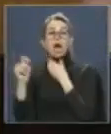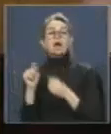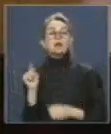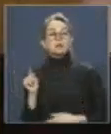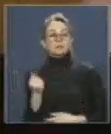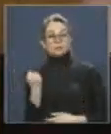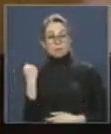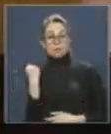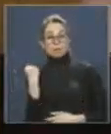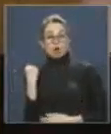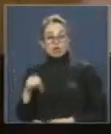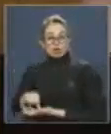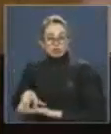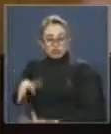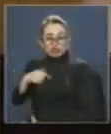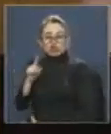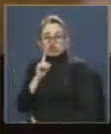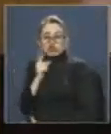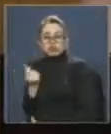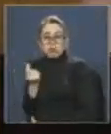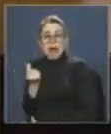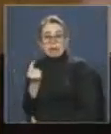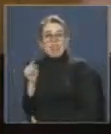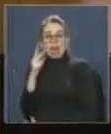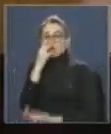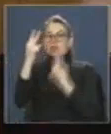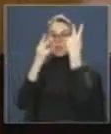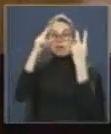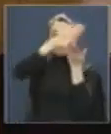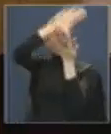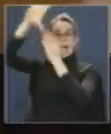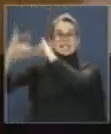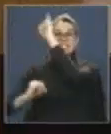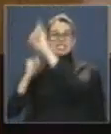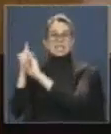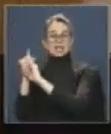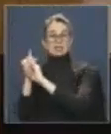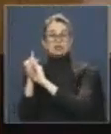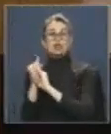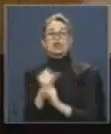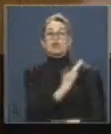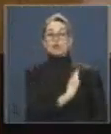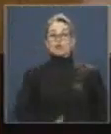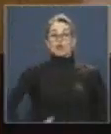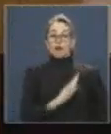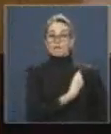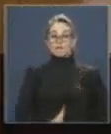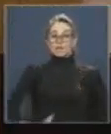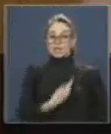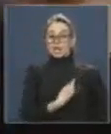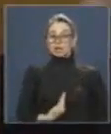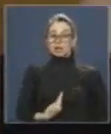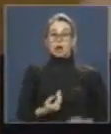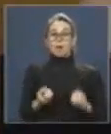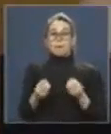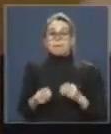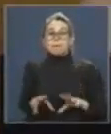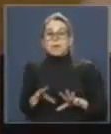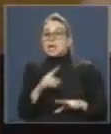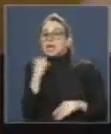del capital financiero internacional los sistemas políticos pierden total autonomía